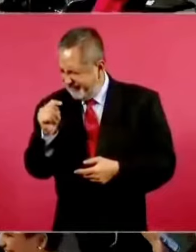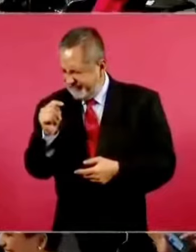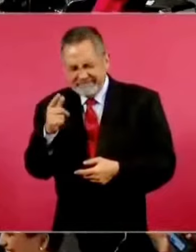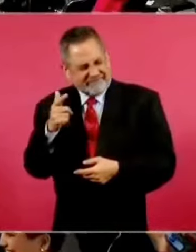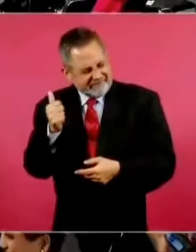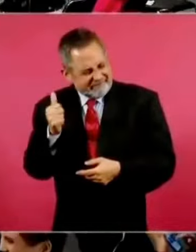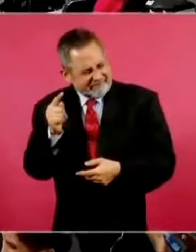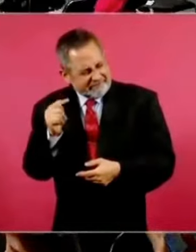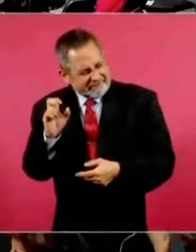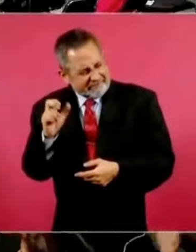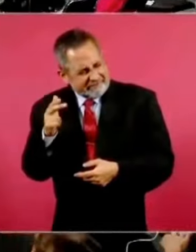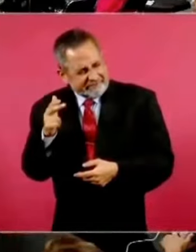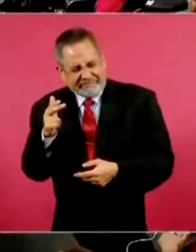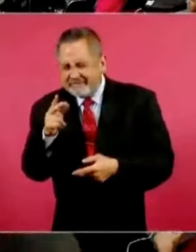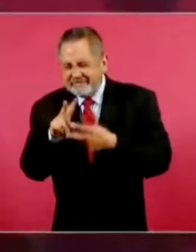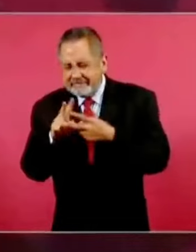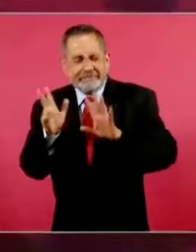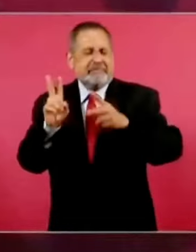hashtag